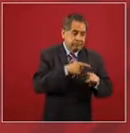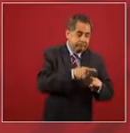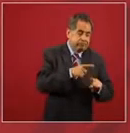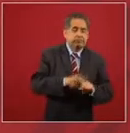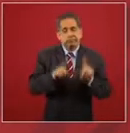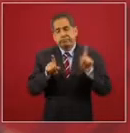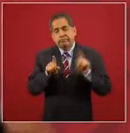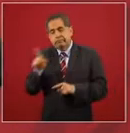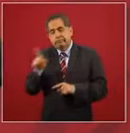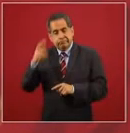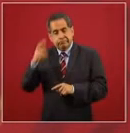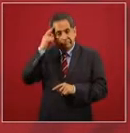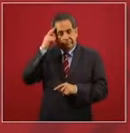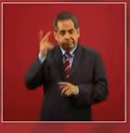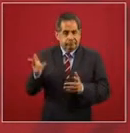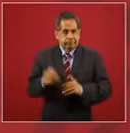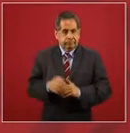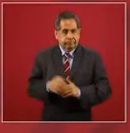un